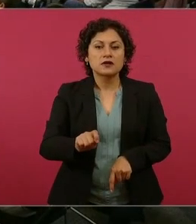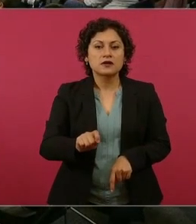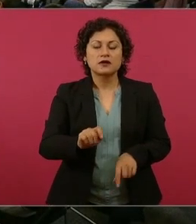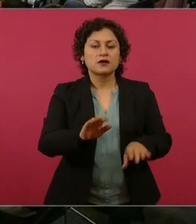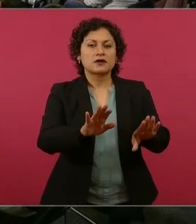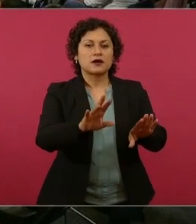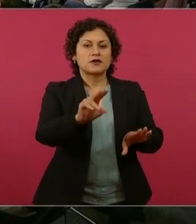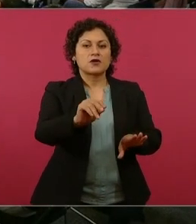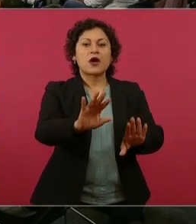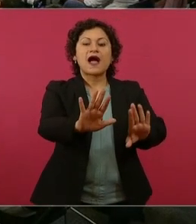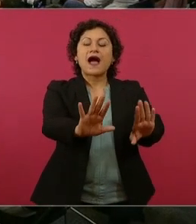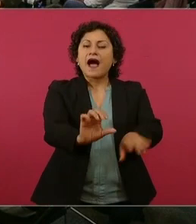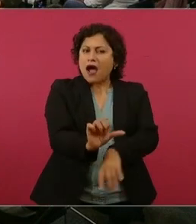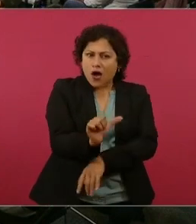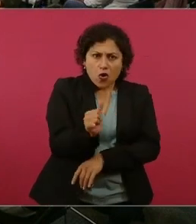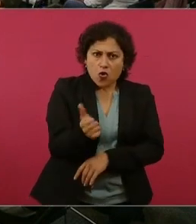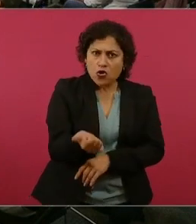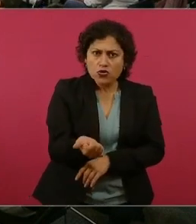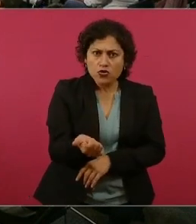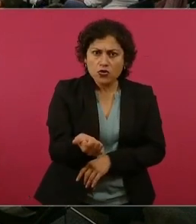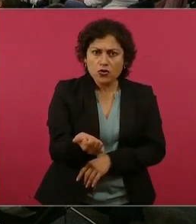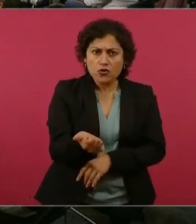Lindsey Graham. Ah, es otro.